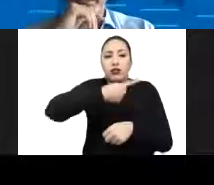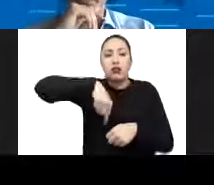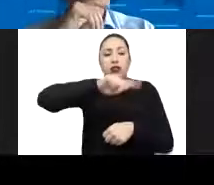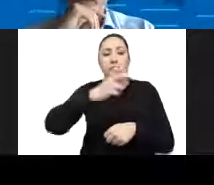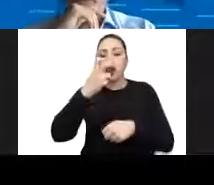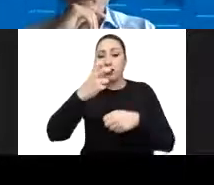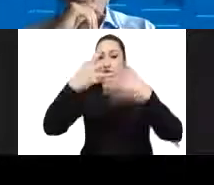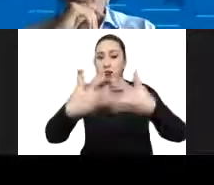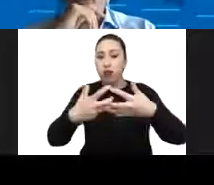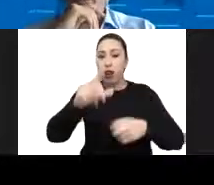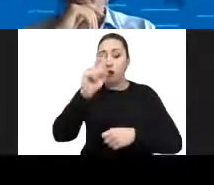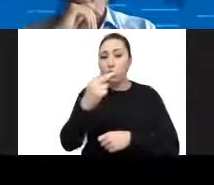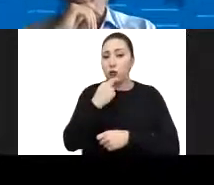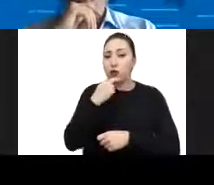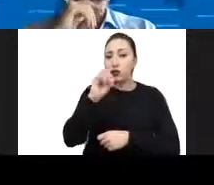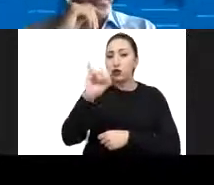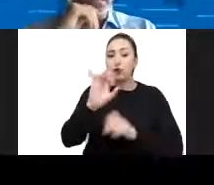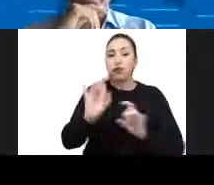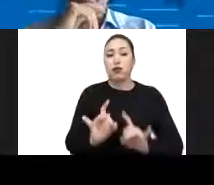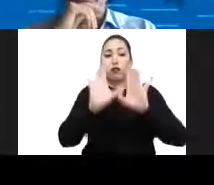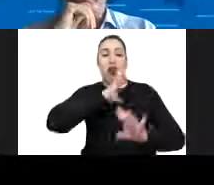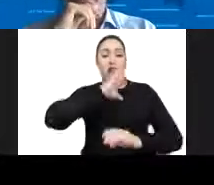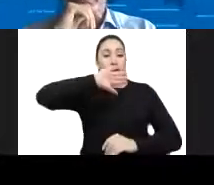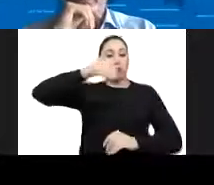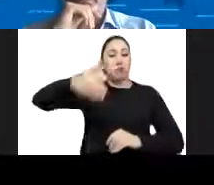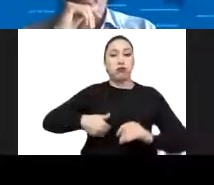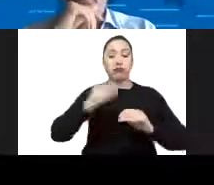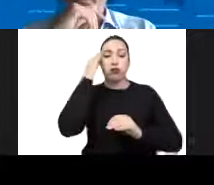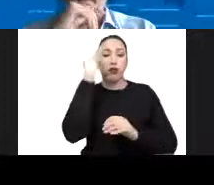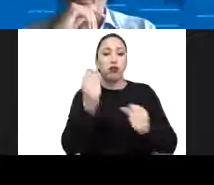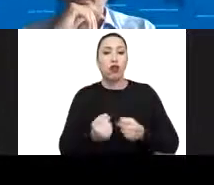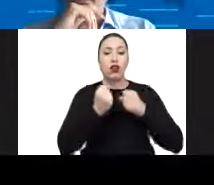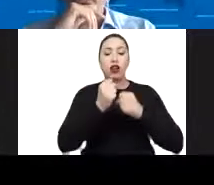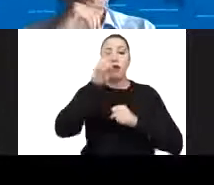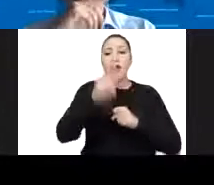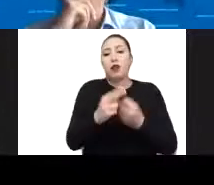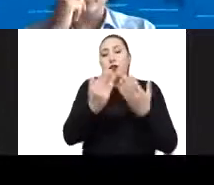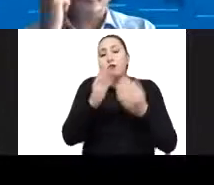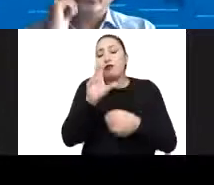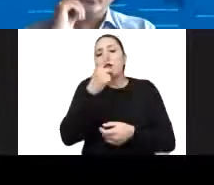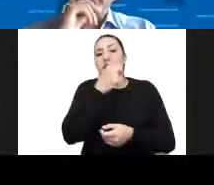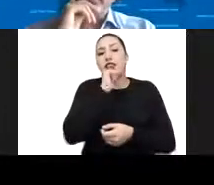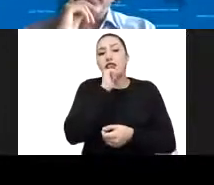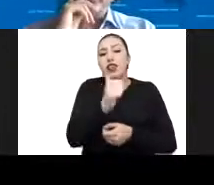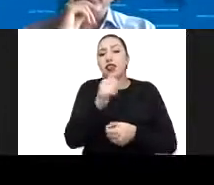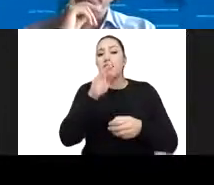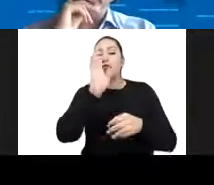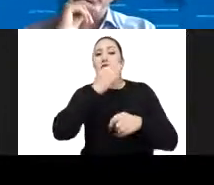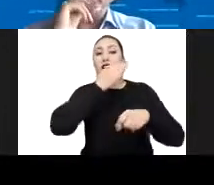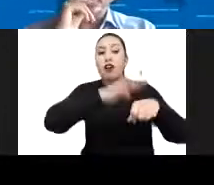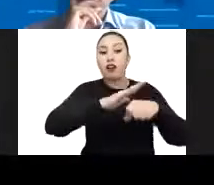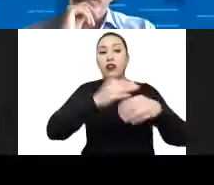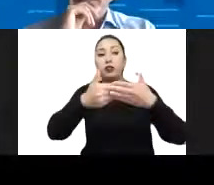de agua a un shock? No nos dice nada realmente de la variable de cambio climático. Estamos proyectando un enfoque que